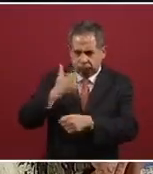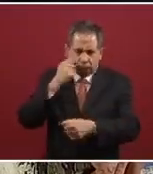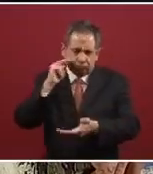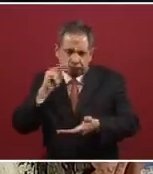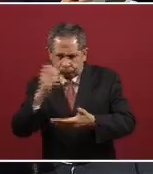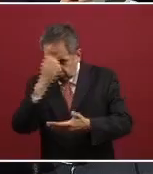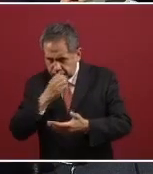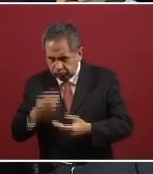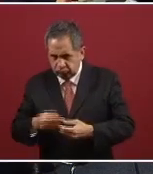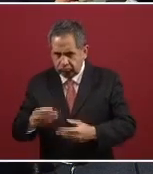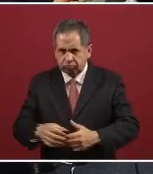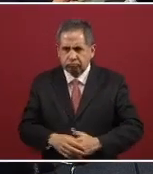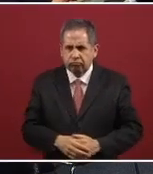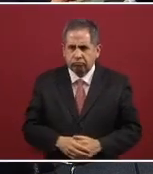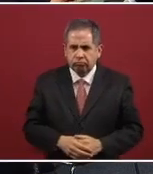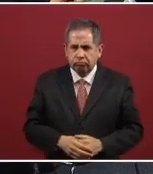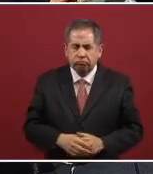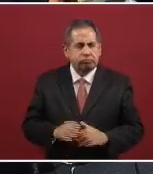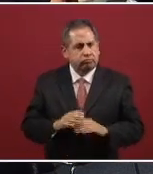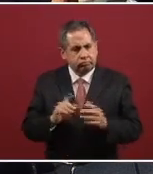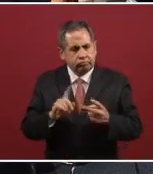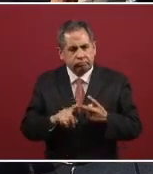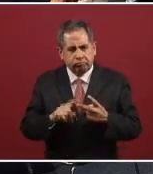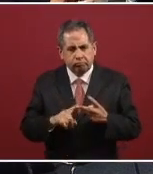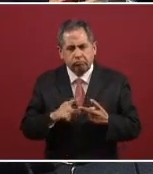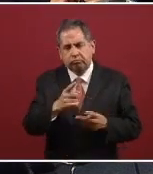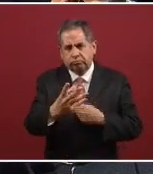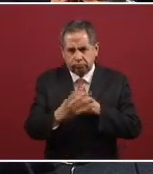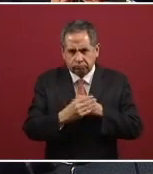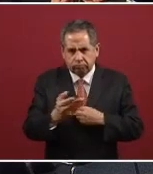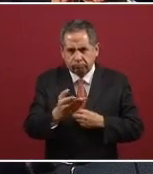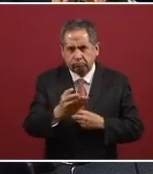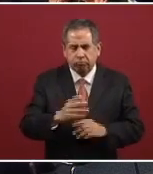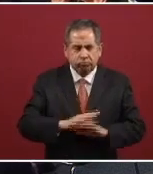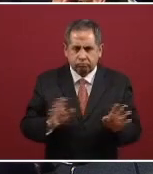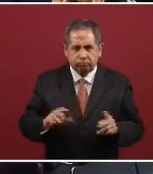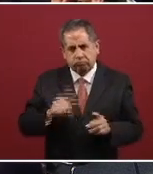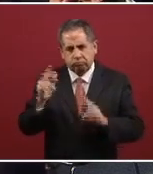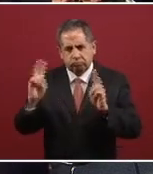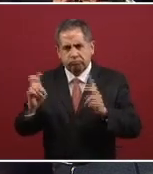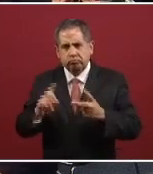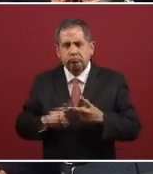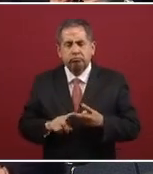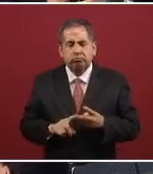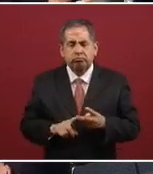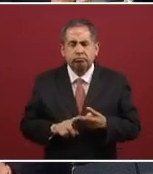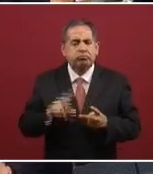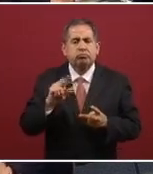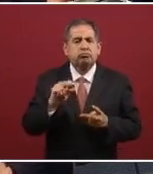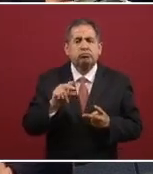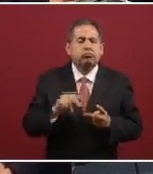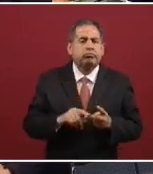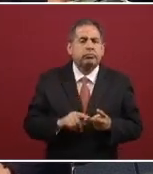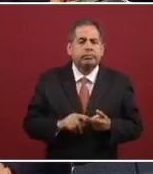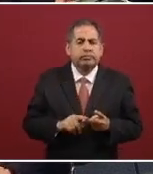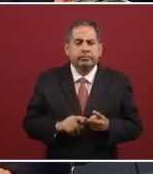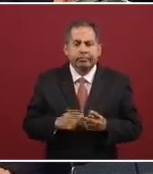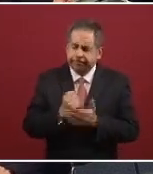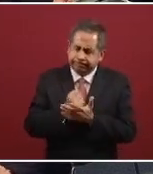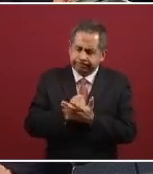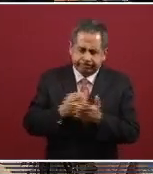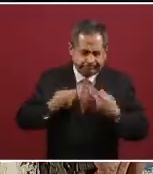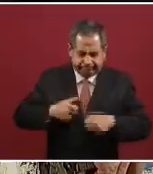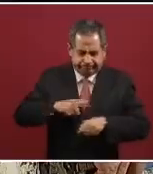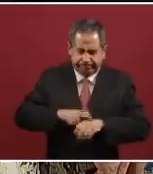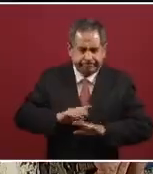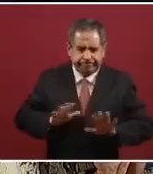checarlos. Y la segunda, si usted me lo permite, ese ya es de otro tema, no es por insistencia